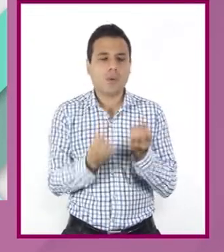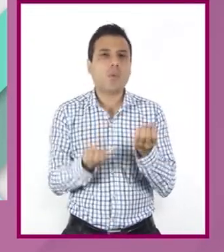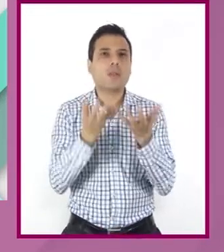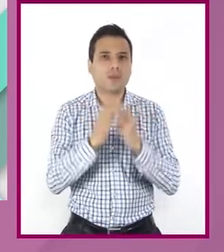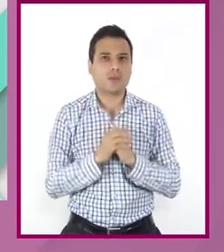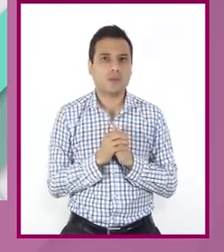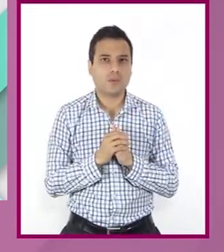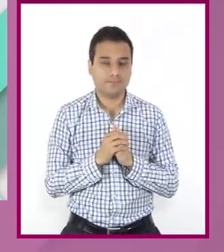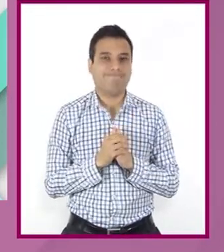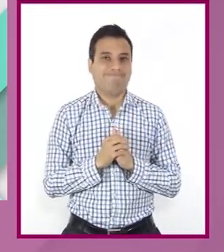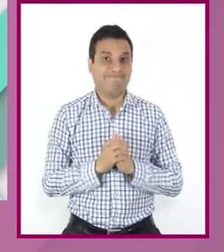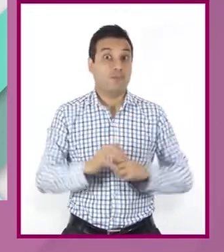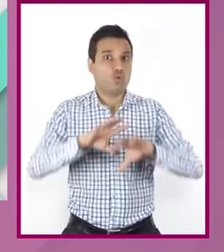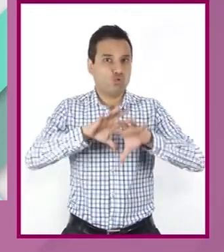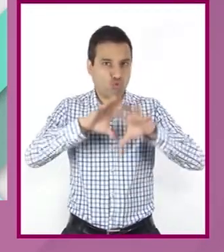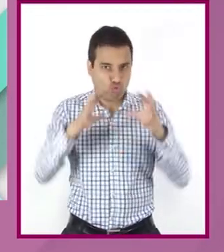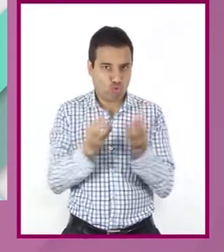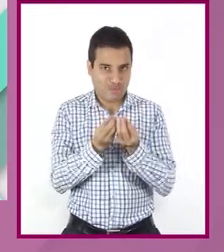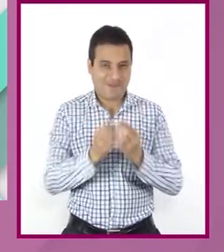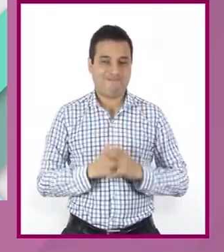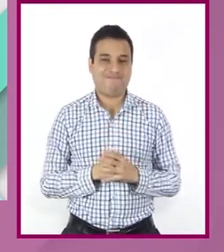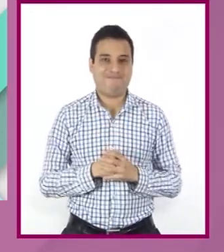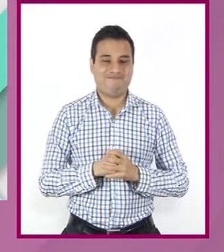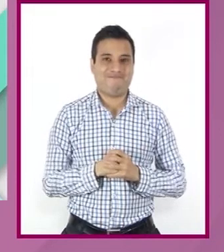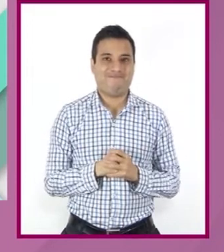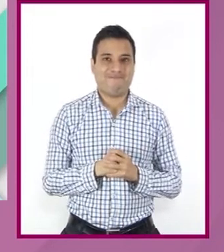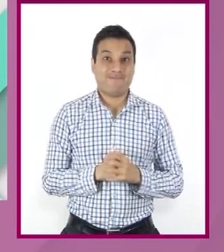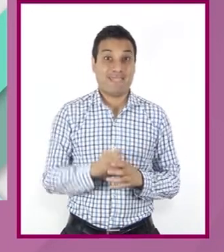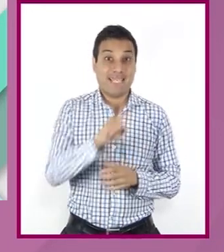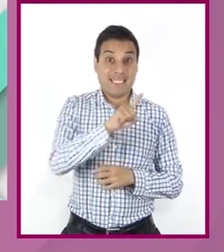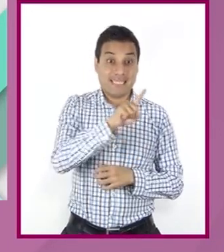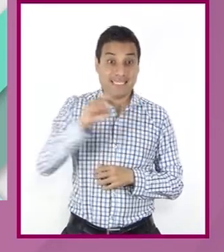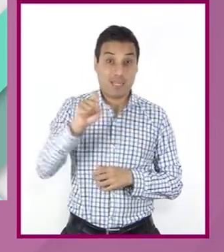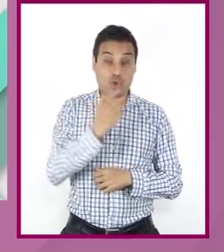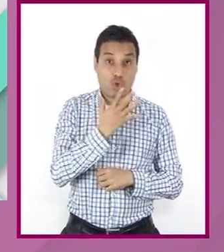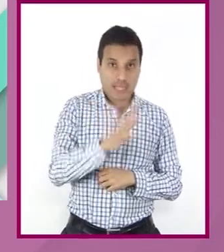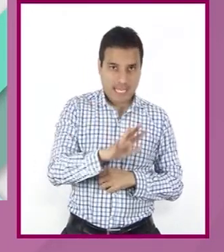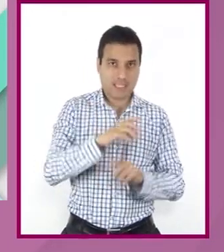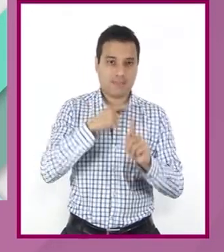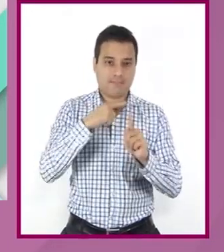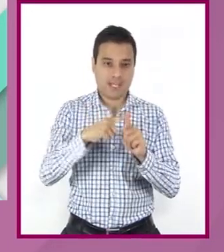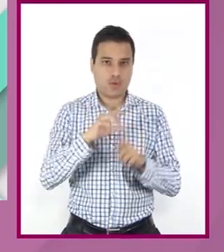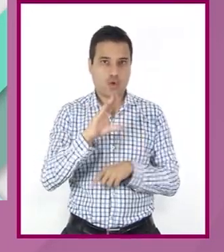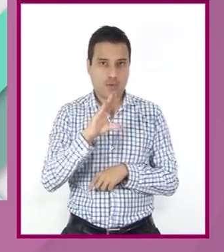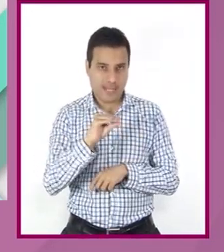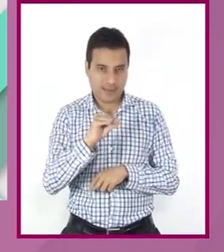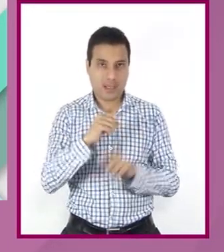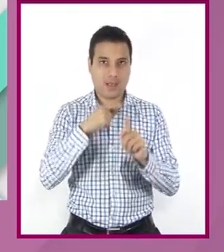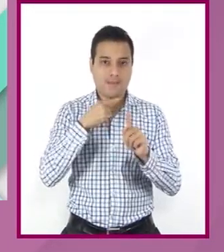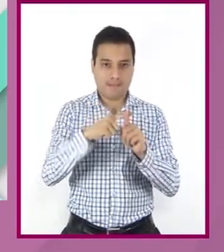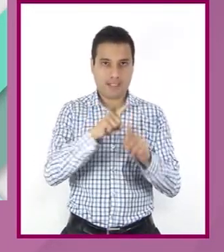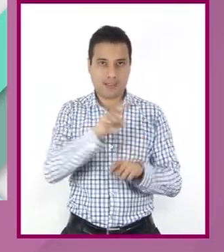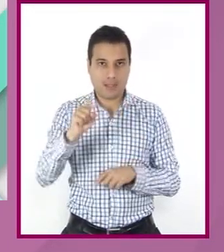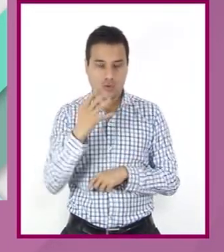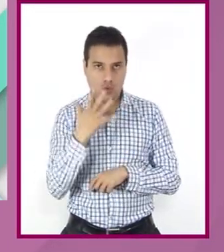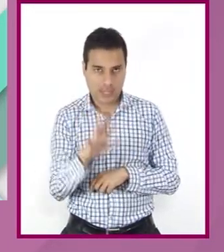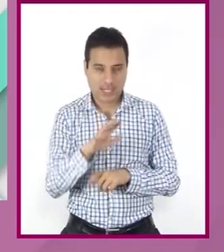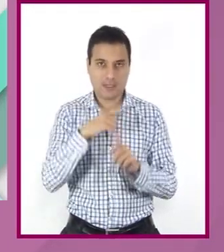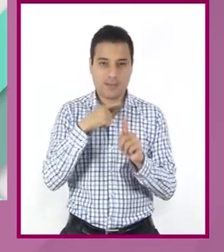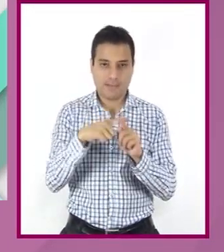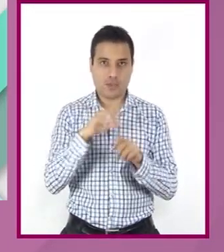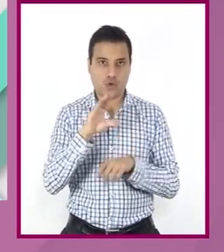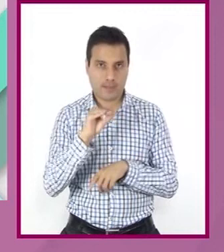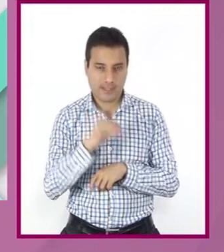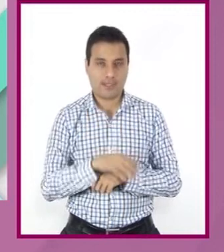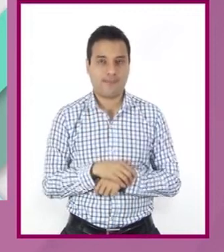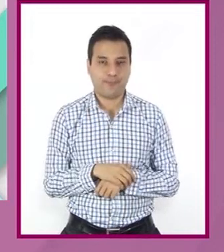Así es, sumando el valor de sus 4 lados, 110 metros más 90 metros más 110 metros más 90